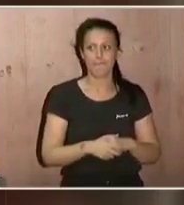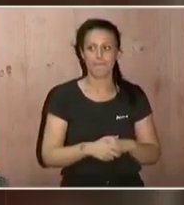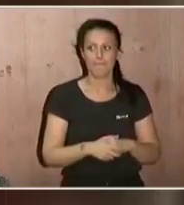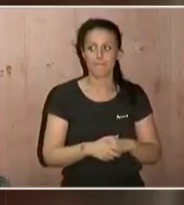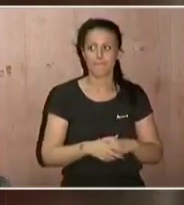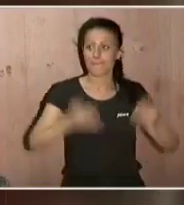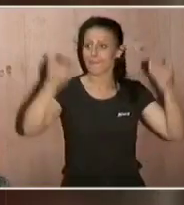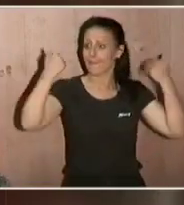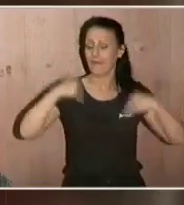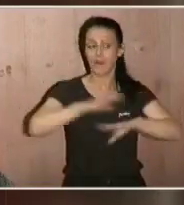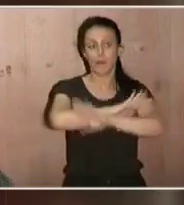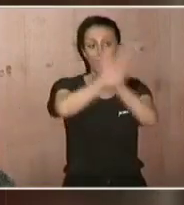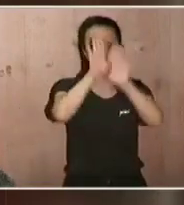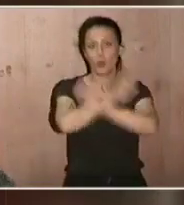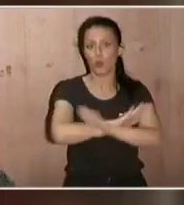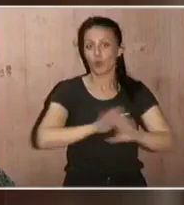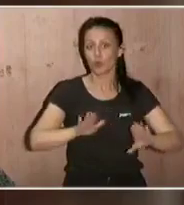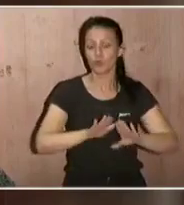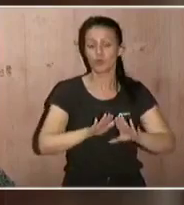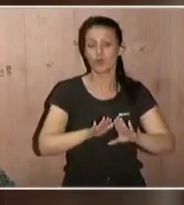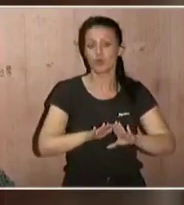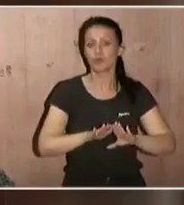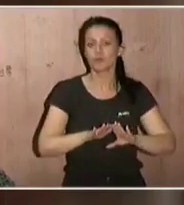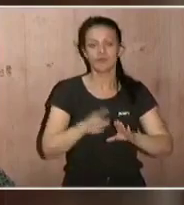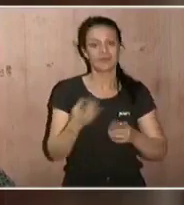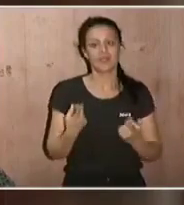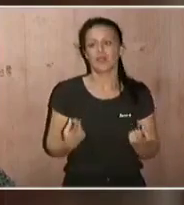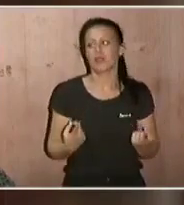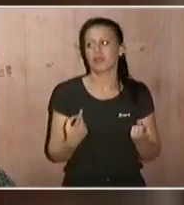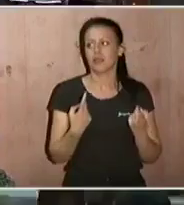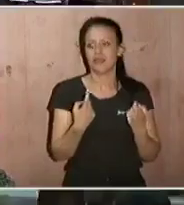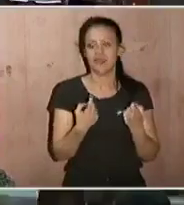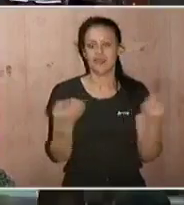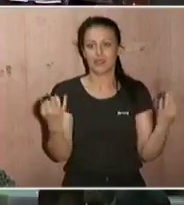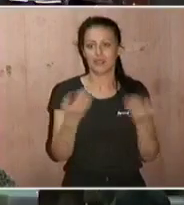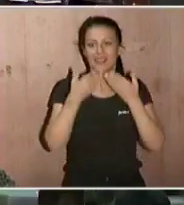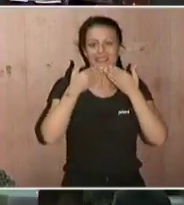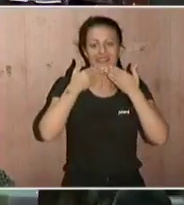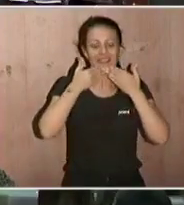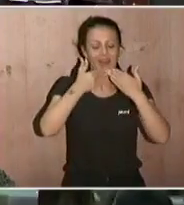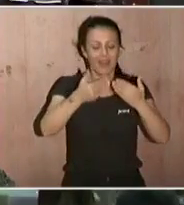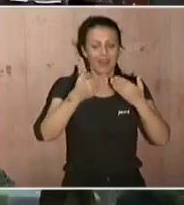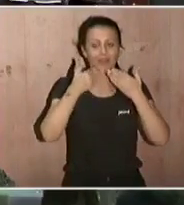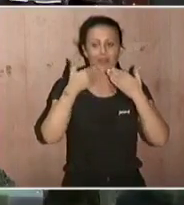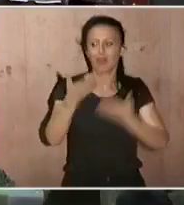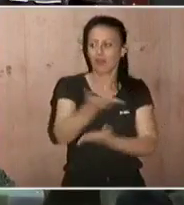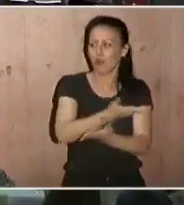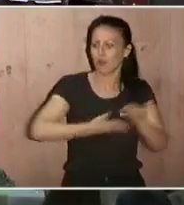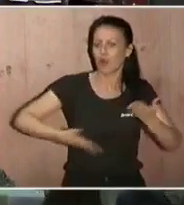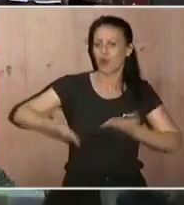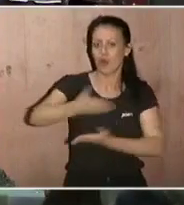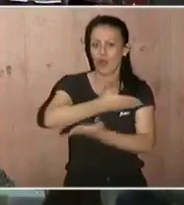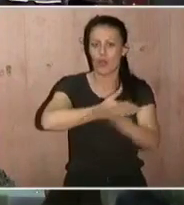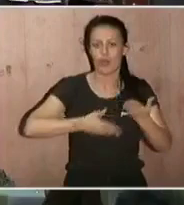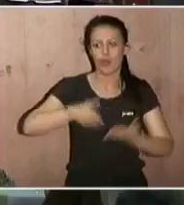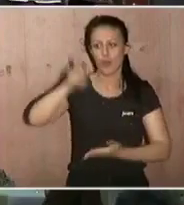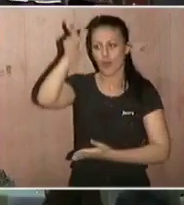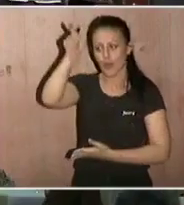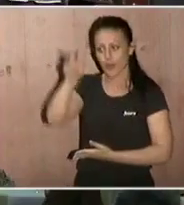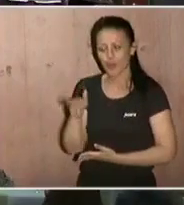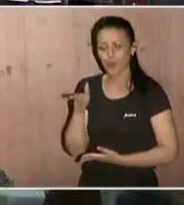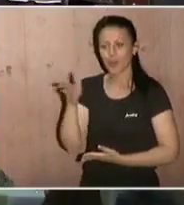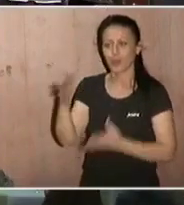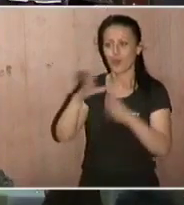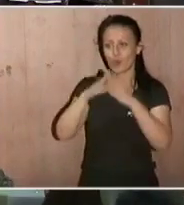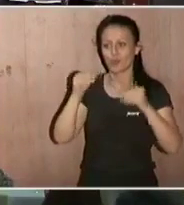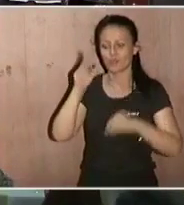Ya por último, resulta a todas luces necesario agradecer la extraordinaria colaboración del candidato con la Universidad de